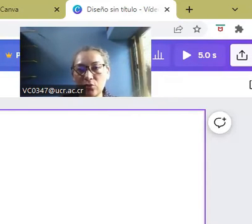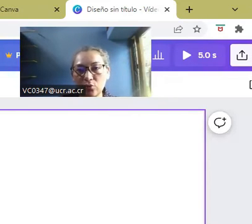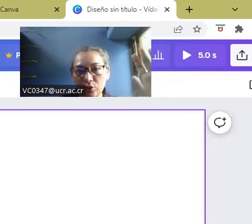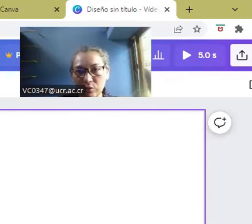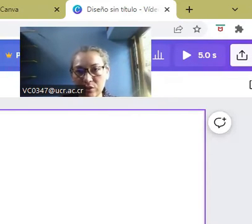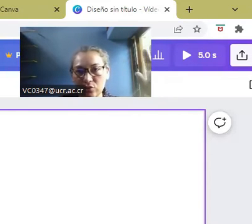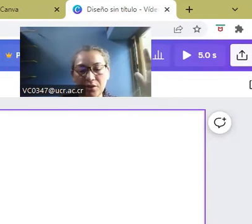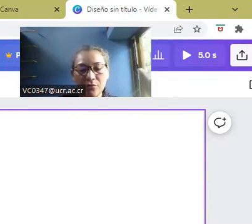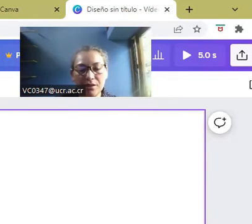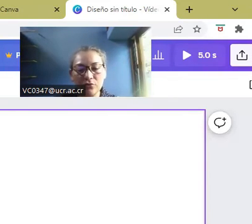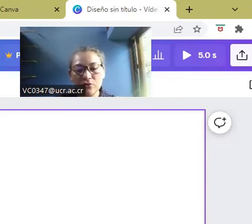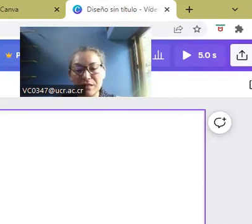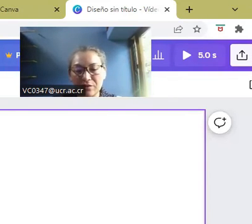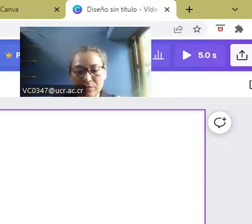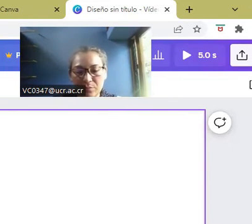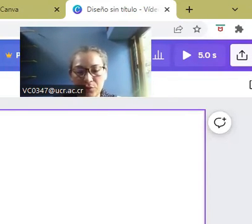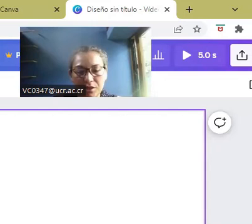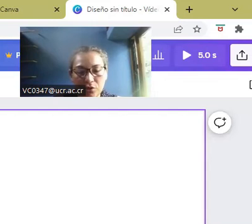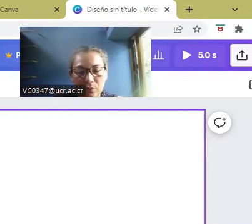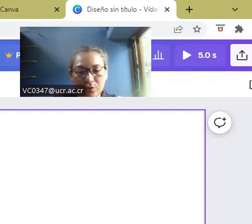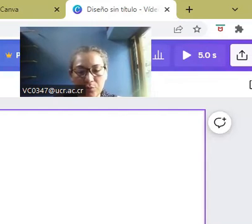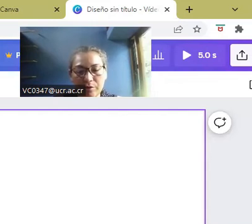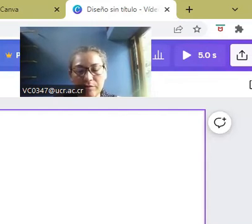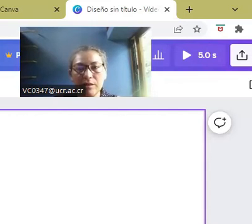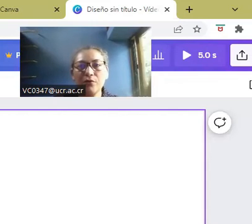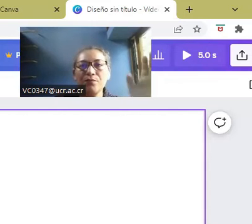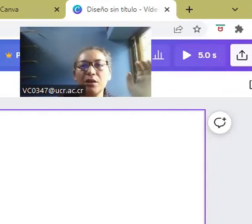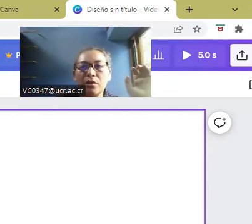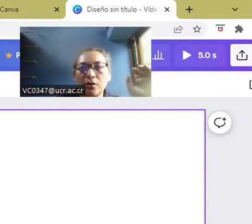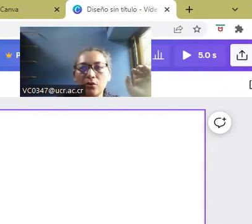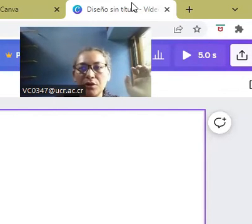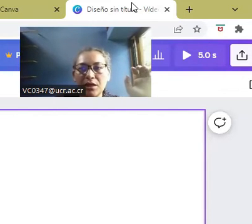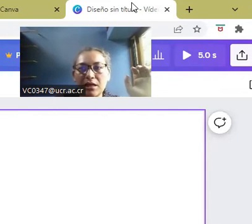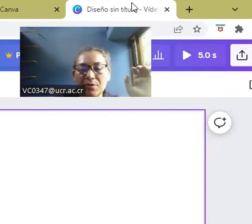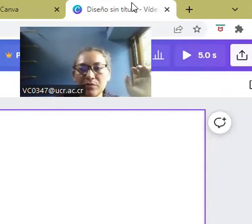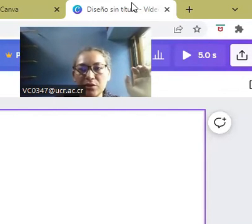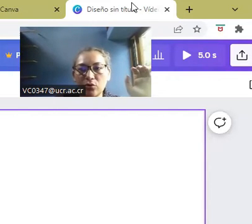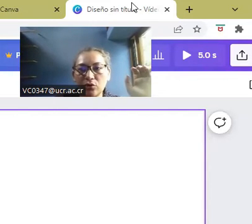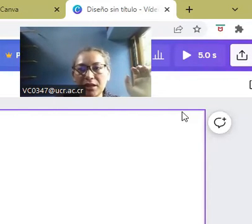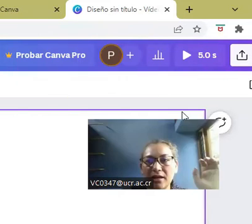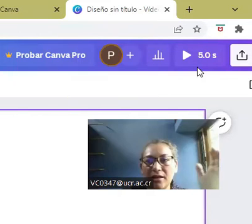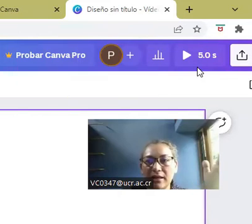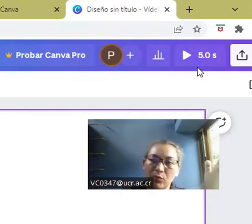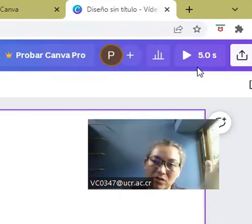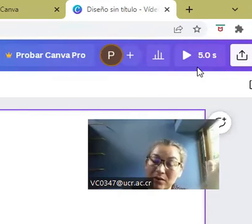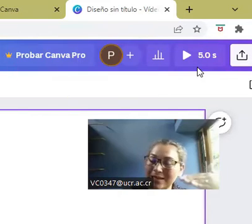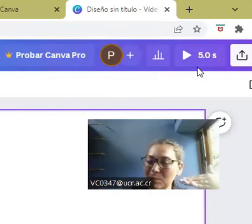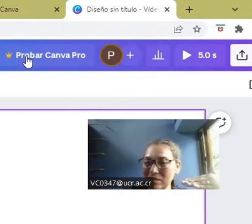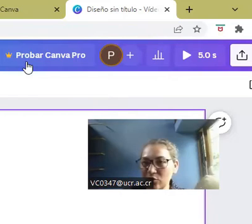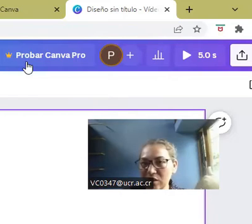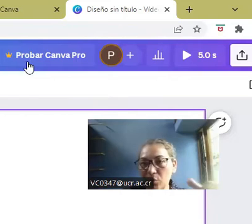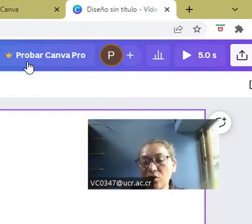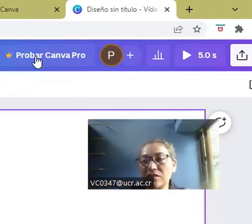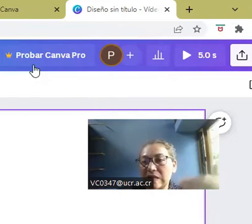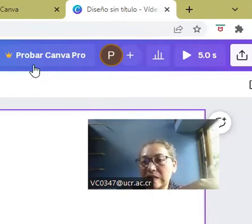el título de nuestro video, ¿verdad? Entonces ahí le vamos a poner, le voy a poner prueba de video. Ok, ahí vamos a encontrar la posibilidad